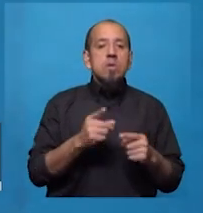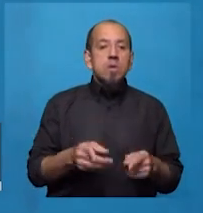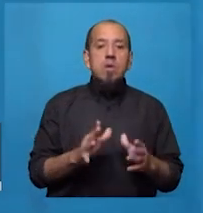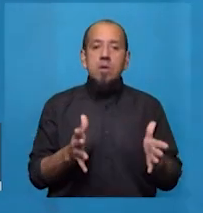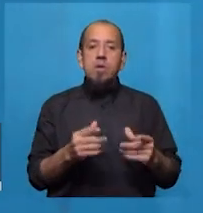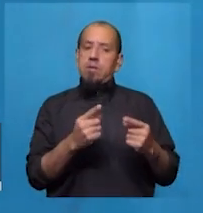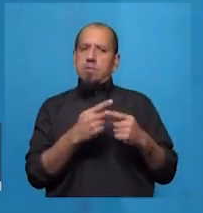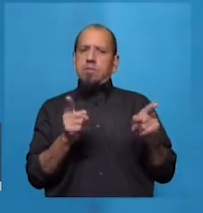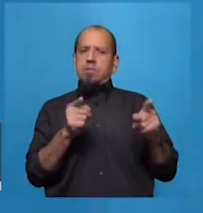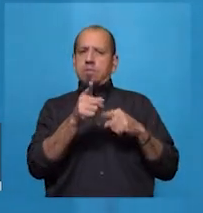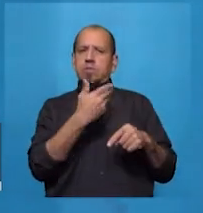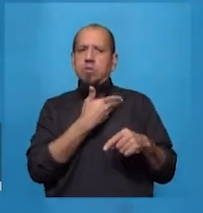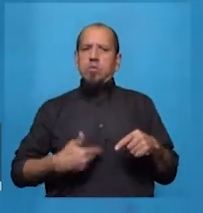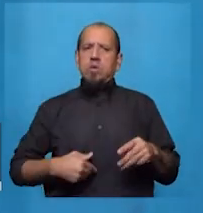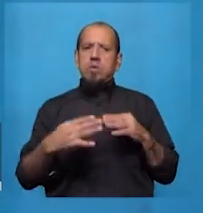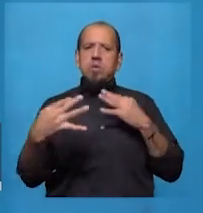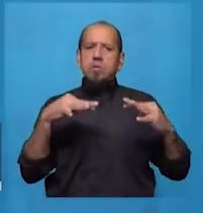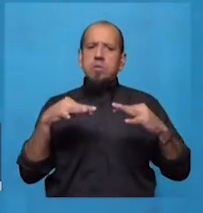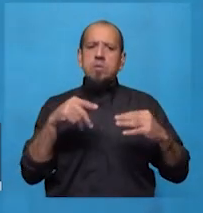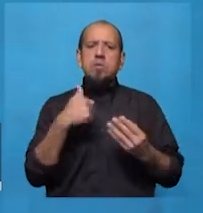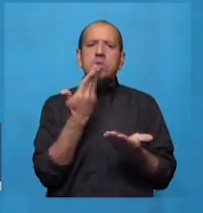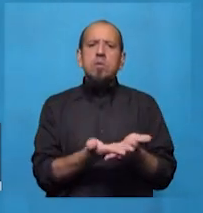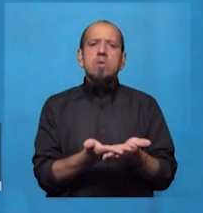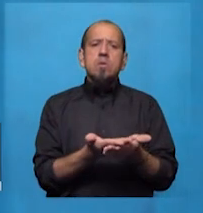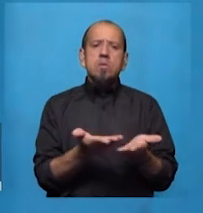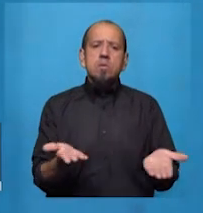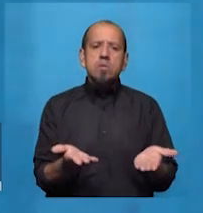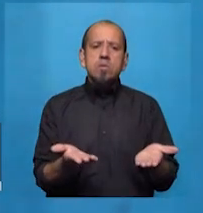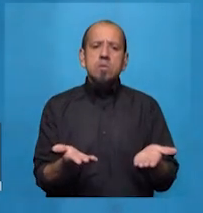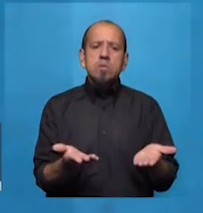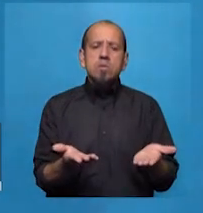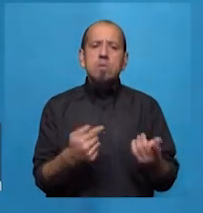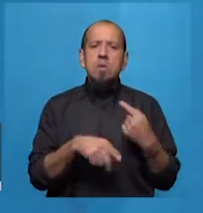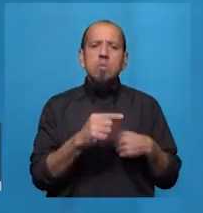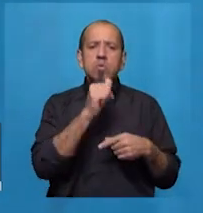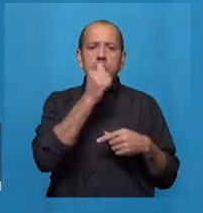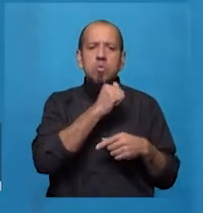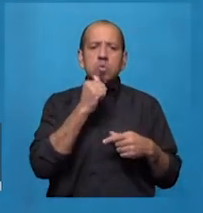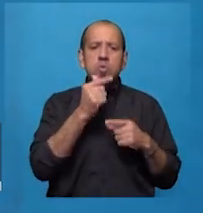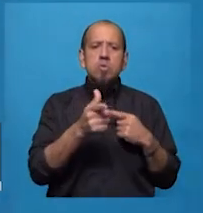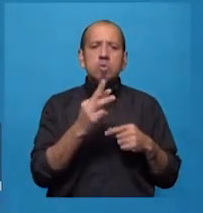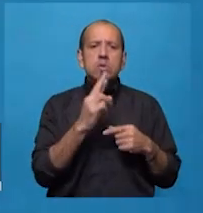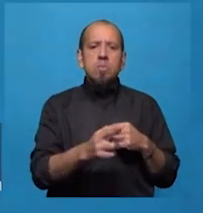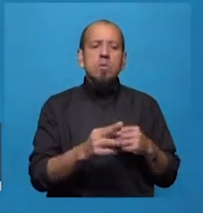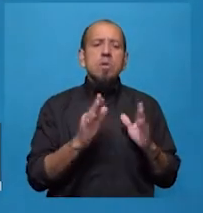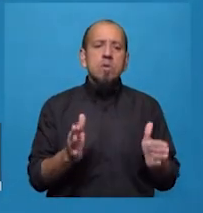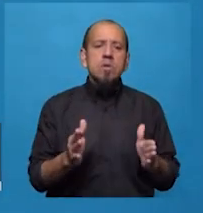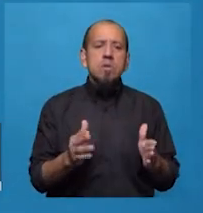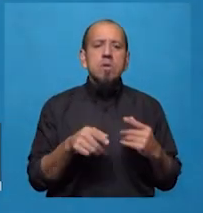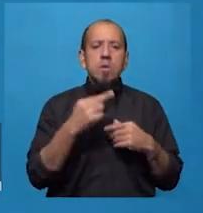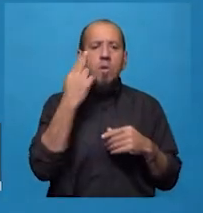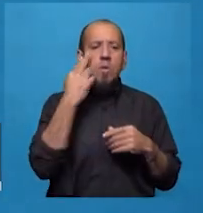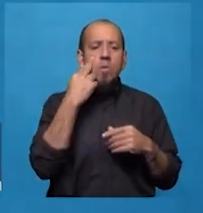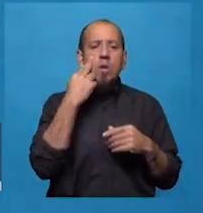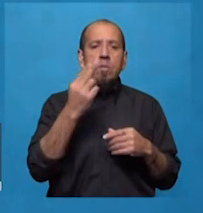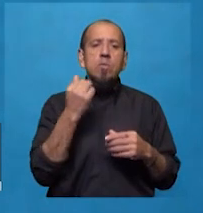distingue si uno es del Gobierno de la oposición te lo está planteando para tratar de que se lo resuelva Entonces si el gobierno de La respuesta es esa estamos en un problema